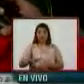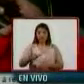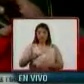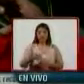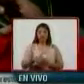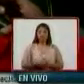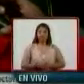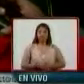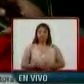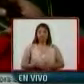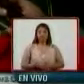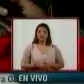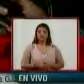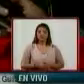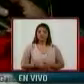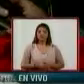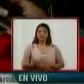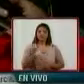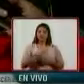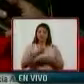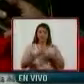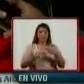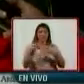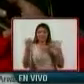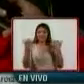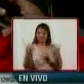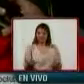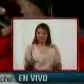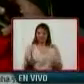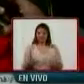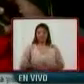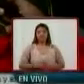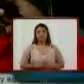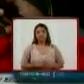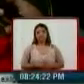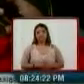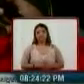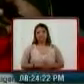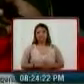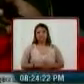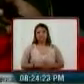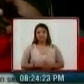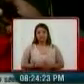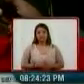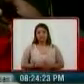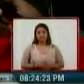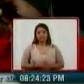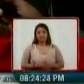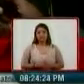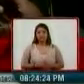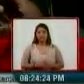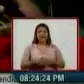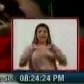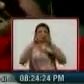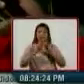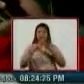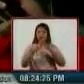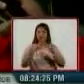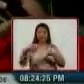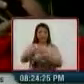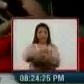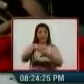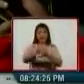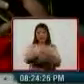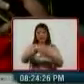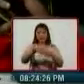mencionados, deben proceder de inmediato, según ella, a la remoción de tales obstáculos que hayan sido